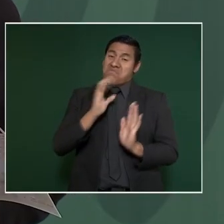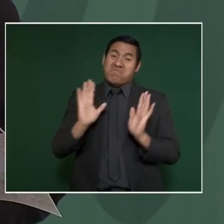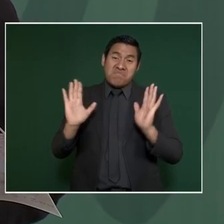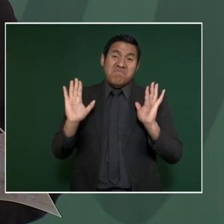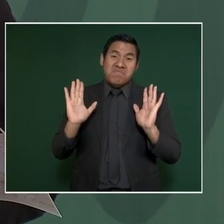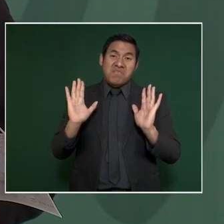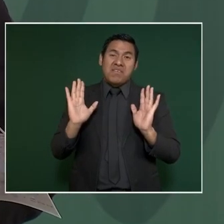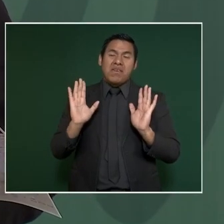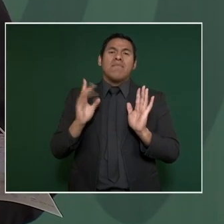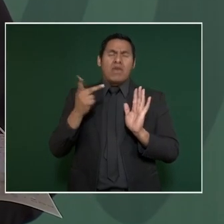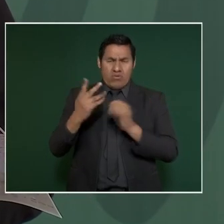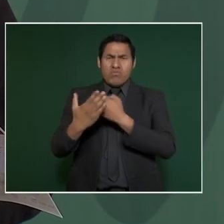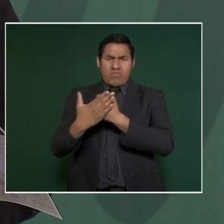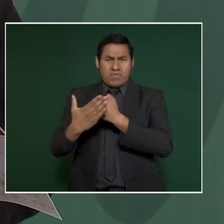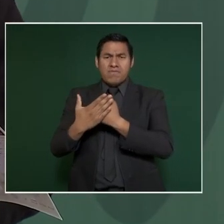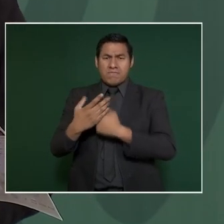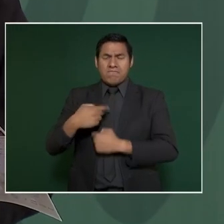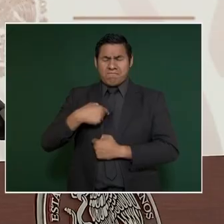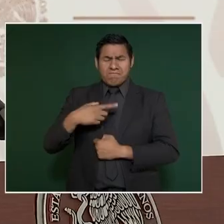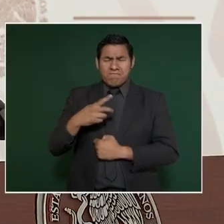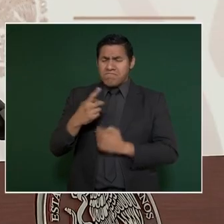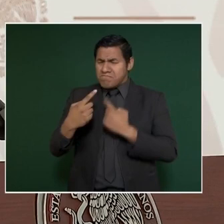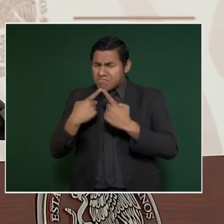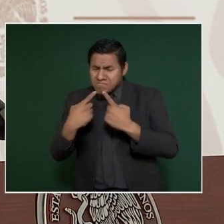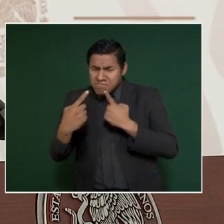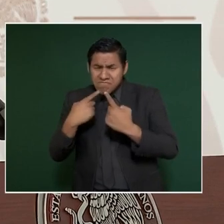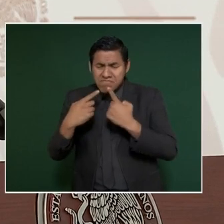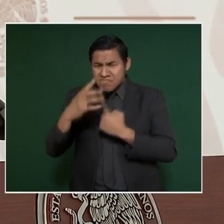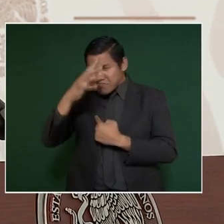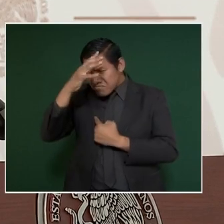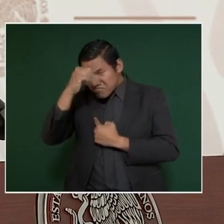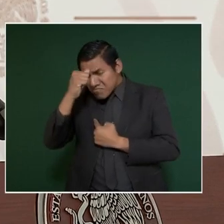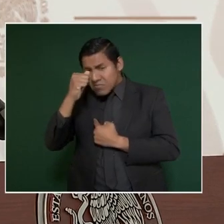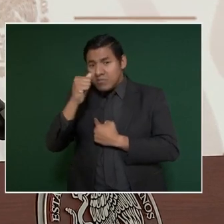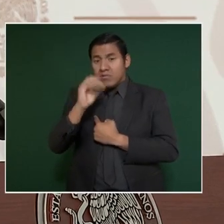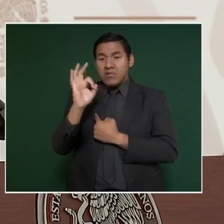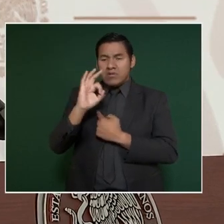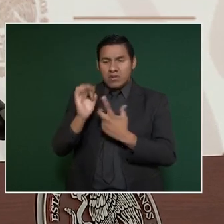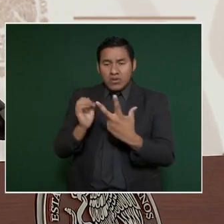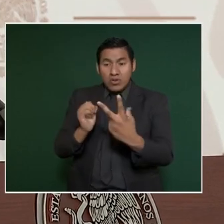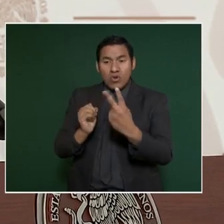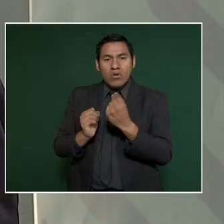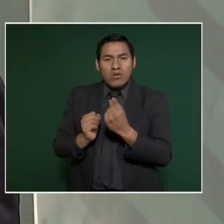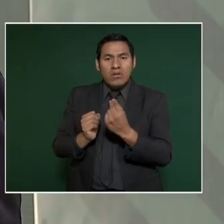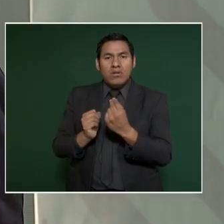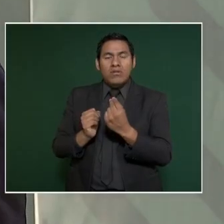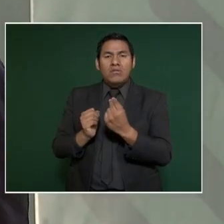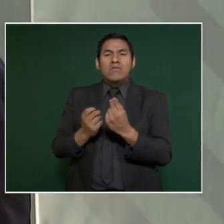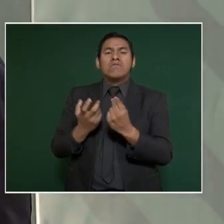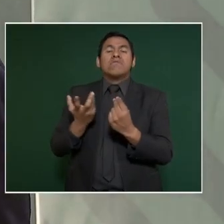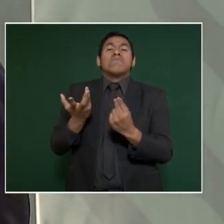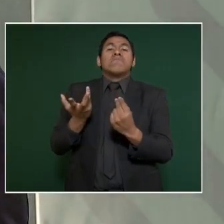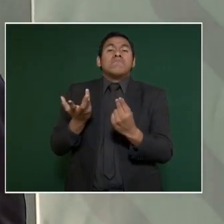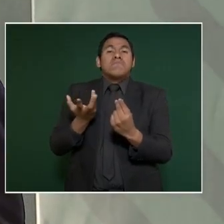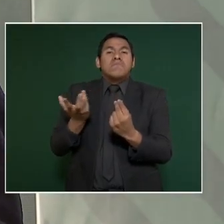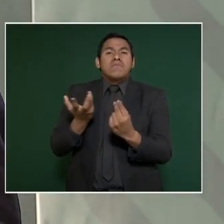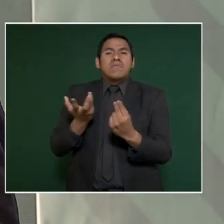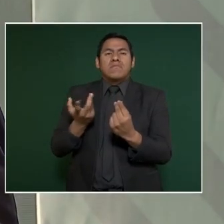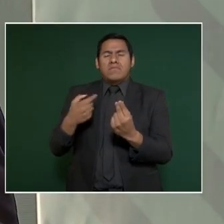llegar a un acuerdo y si no vamos a